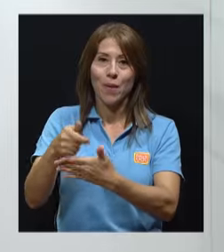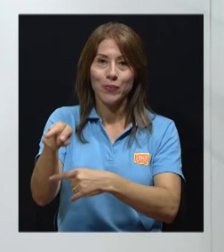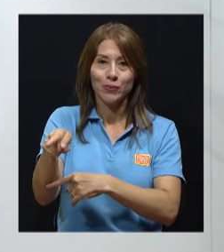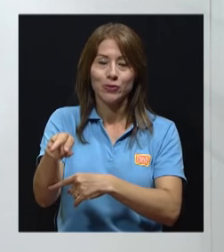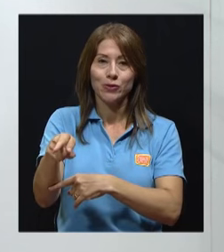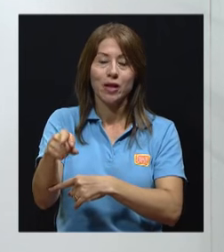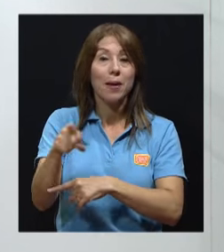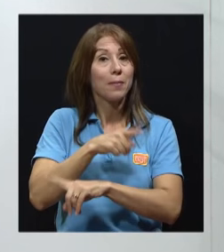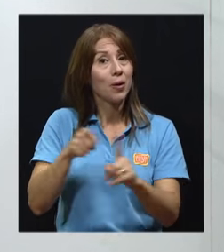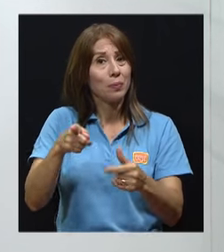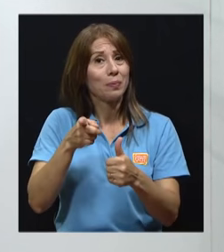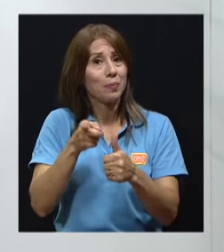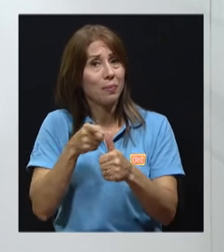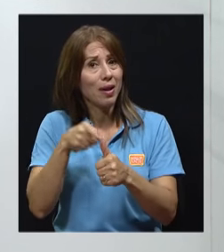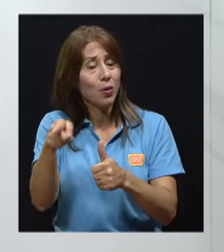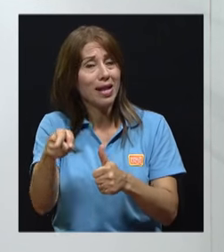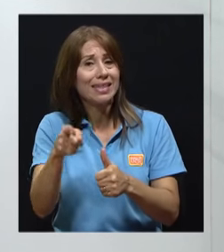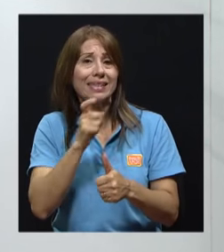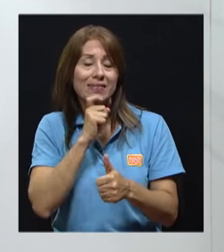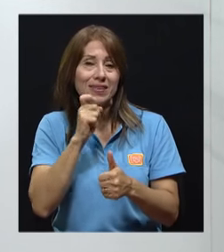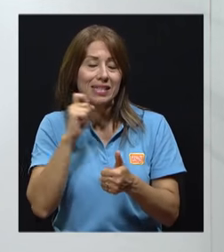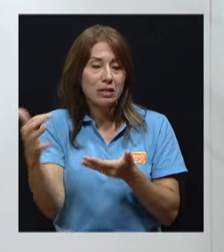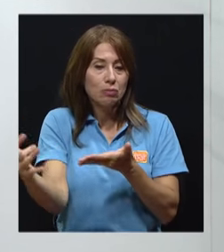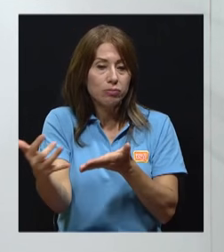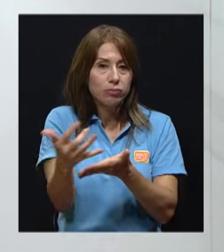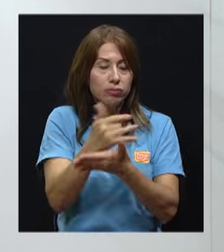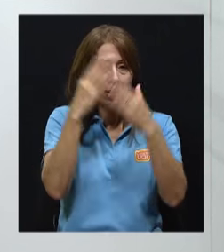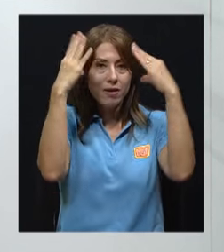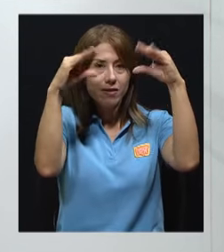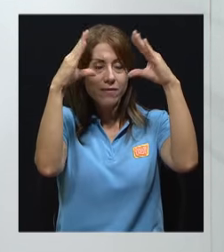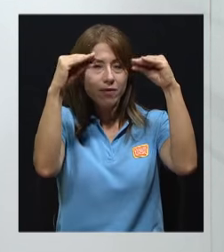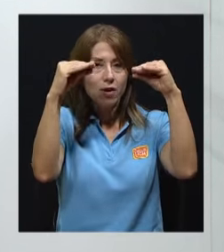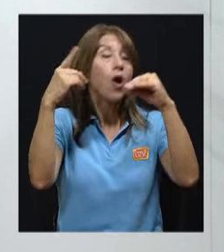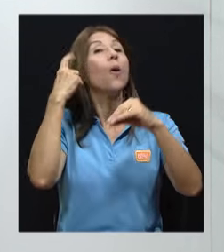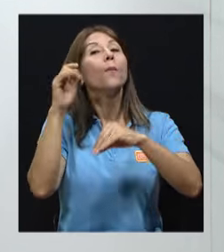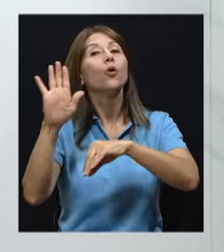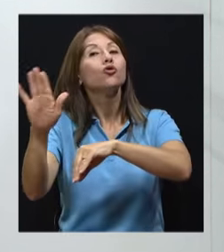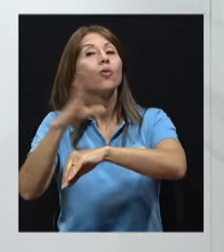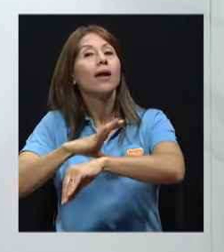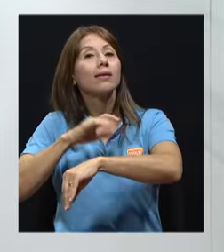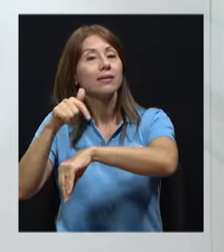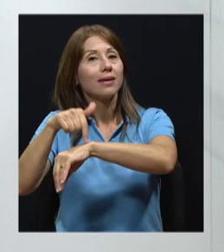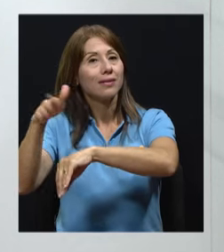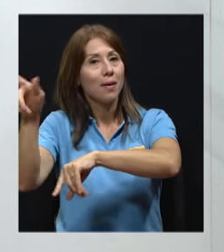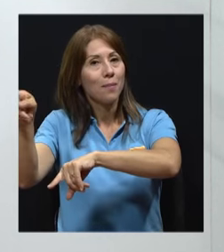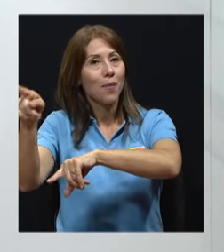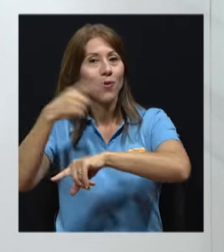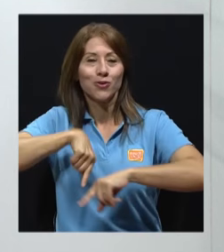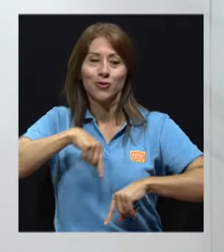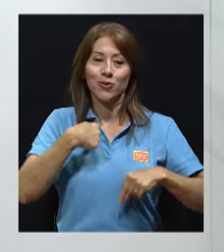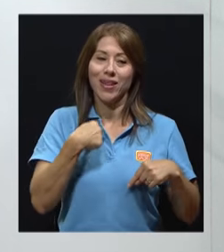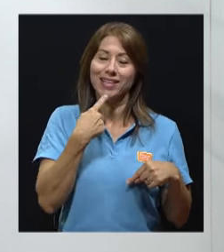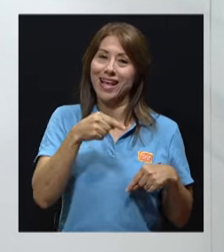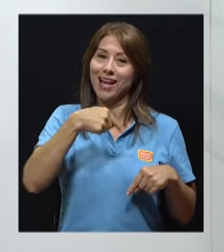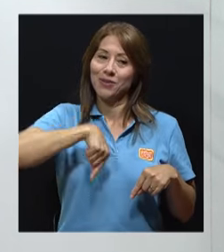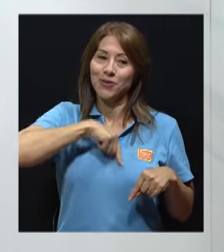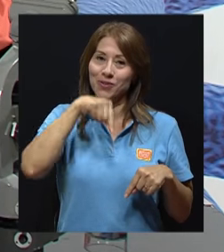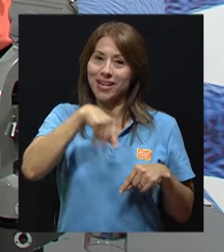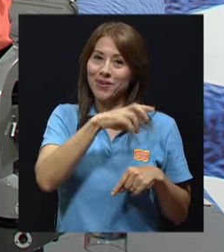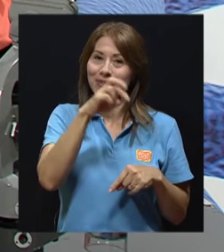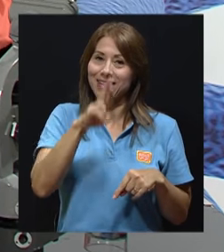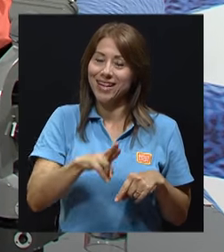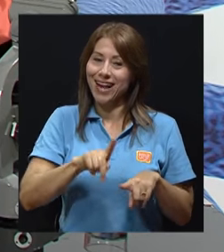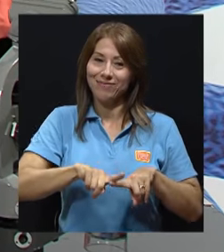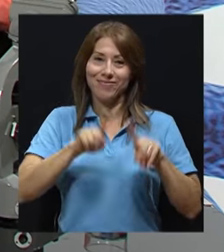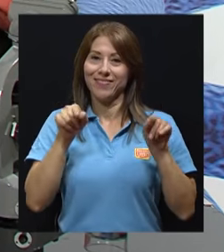en principio le fue difícil recolectar la información que quería en la temporalidad que él traía Entonces yo le decía Es que aquí se vive a otro ritmo me puedo